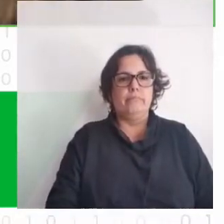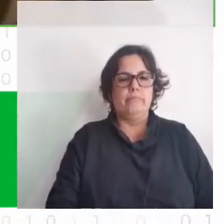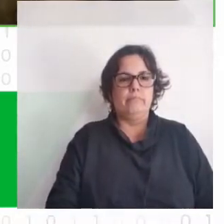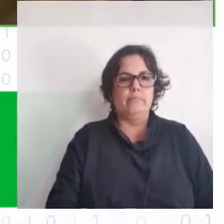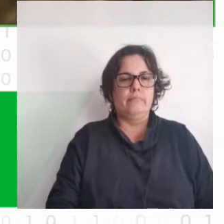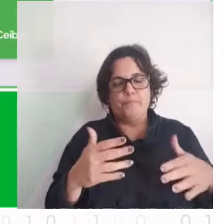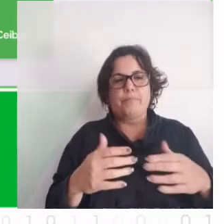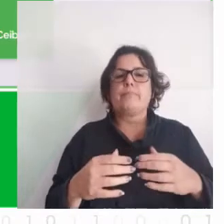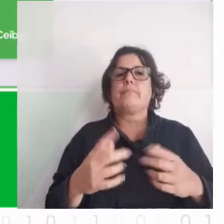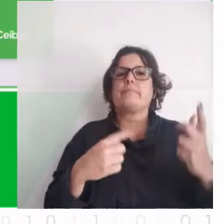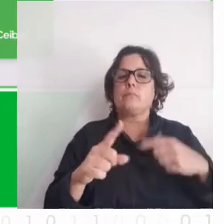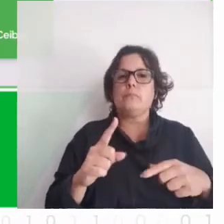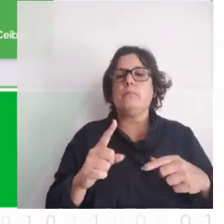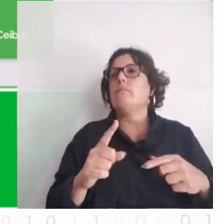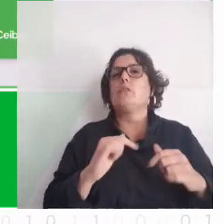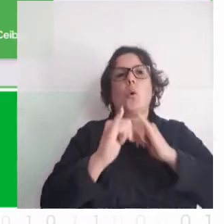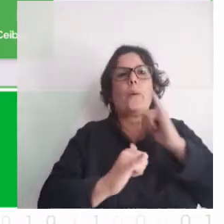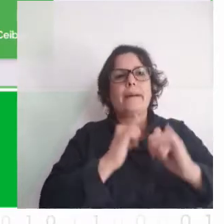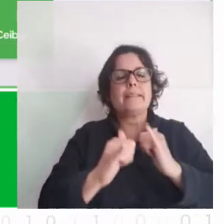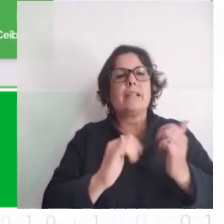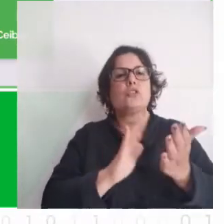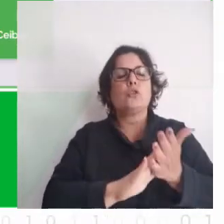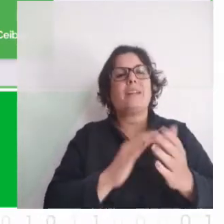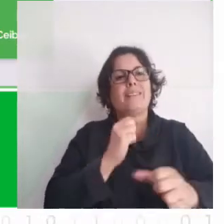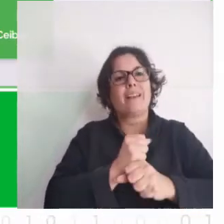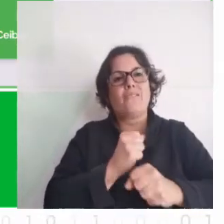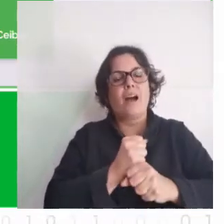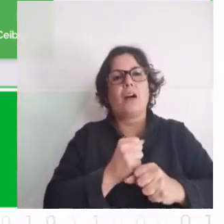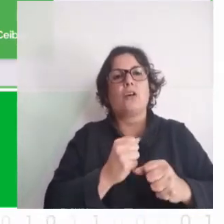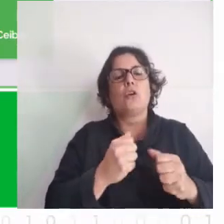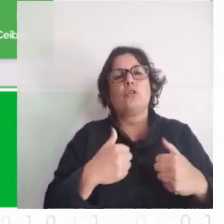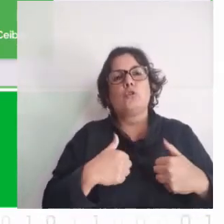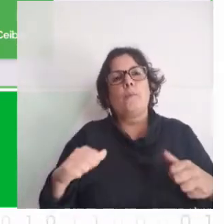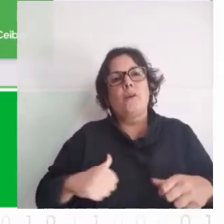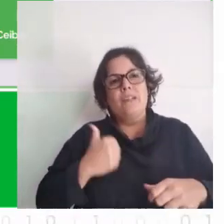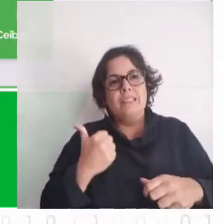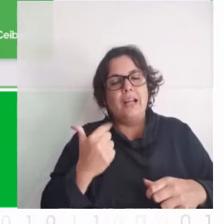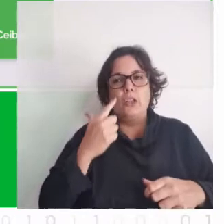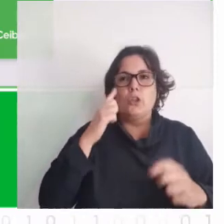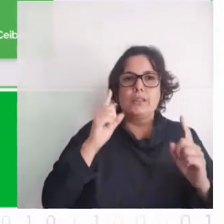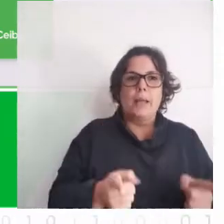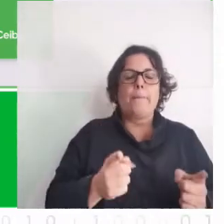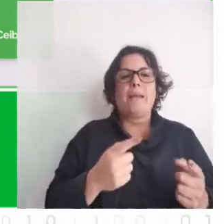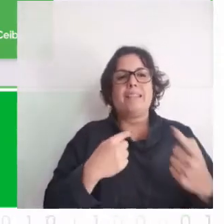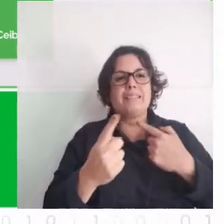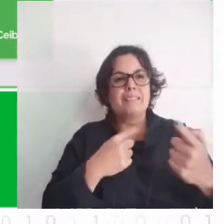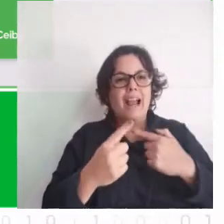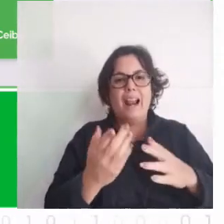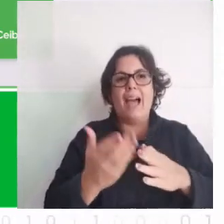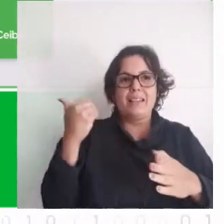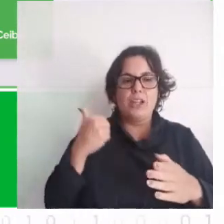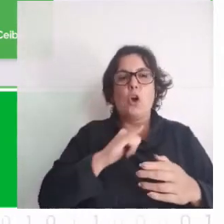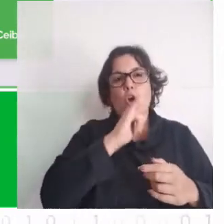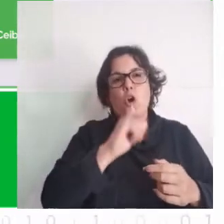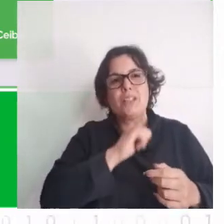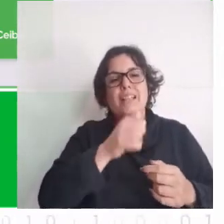Hola, ¿cómo están? Les voy a contar sobre el trabajo. En realidad lo que voy a hacer, aprovechando también un poquito la charla de Dolores, es contarles un poco de la